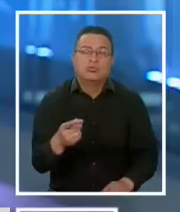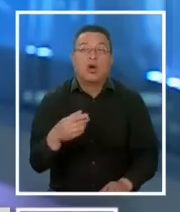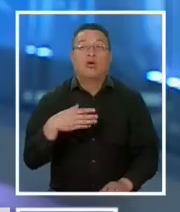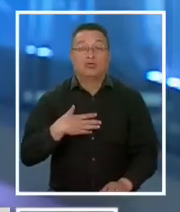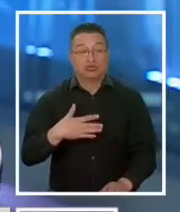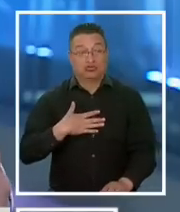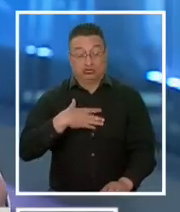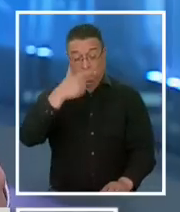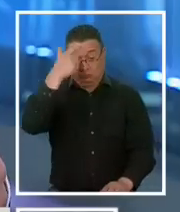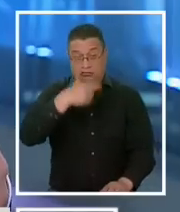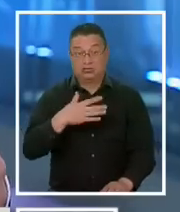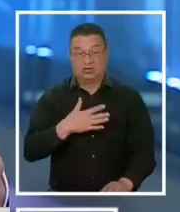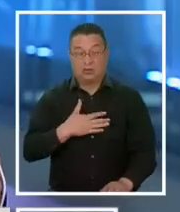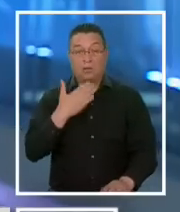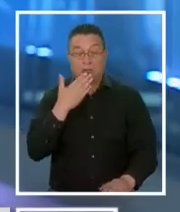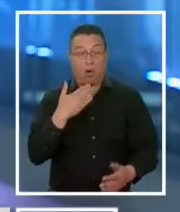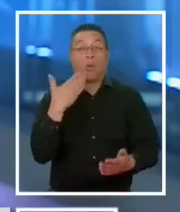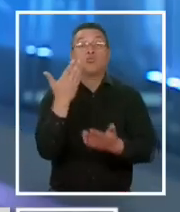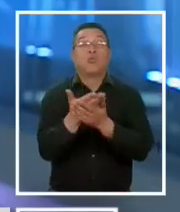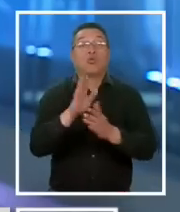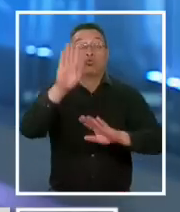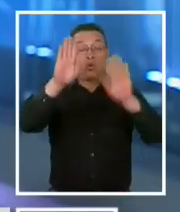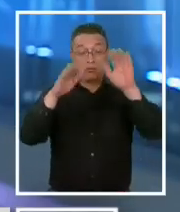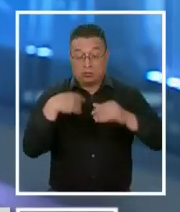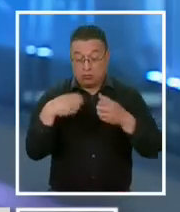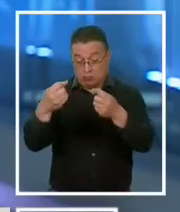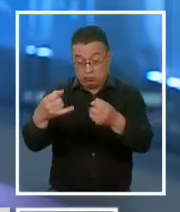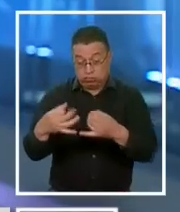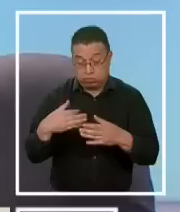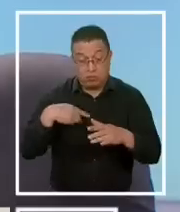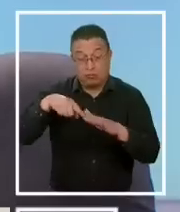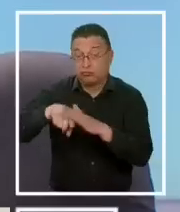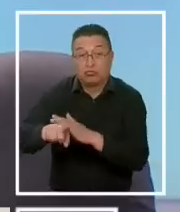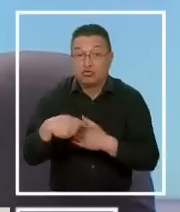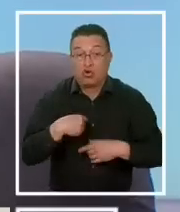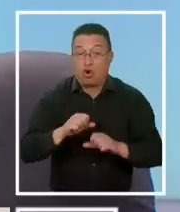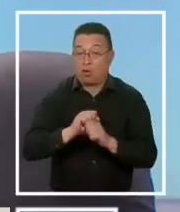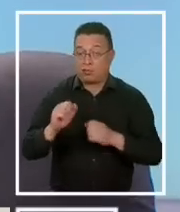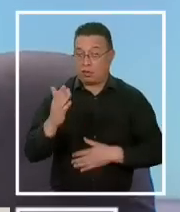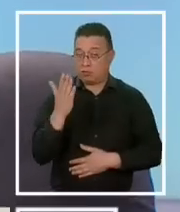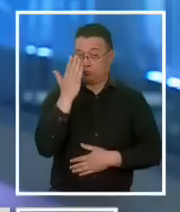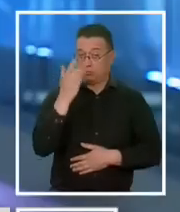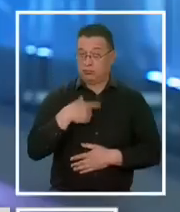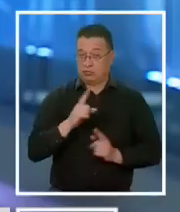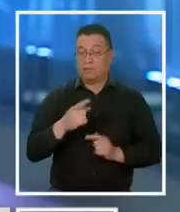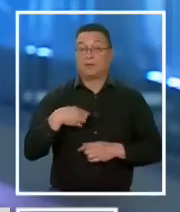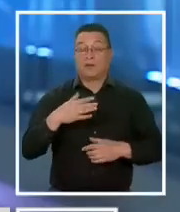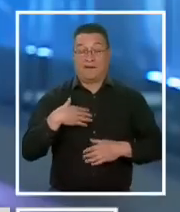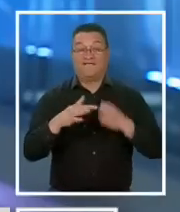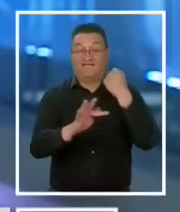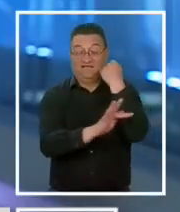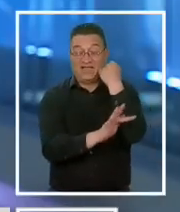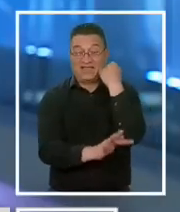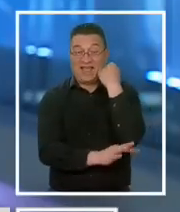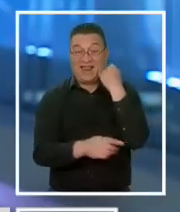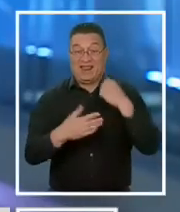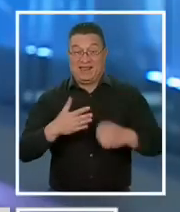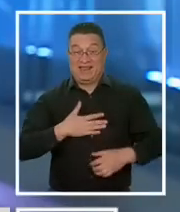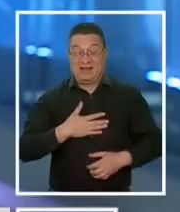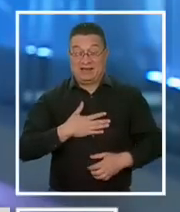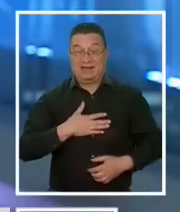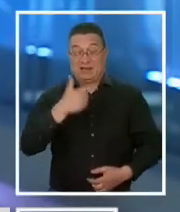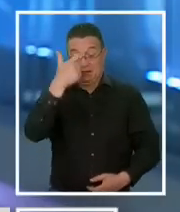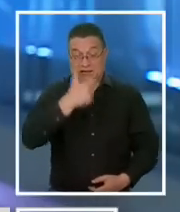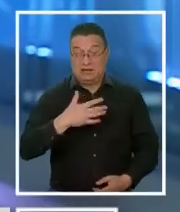yo que era postulante las tenía porque no tengo no porque un fiscal adjunto no tiene